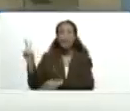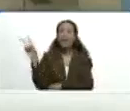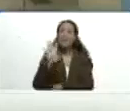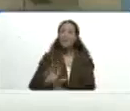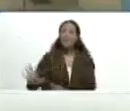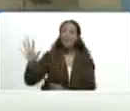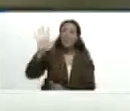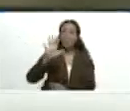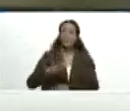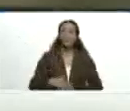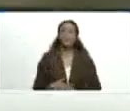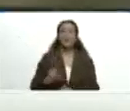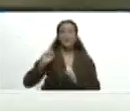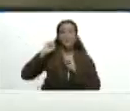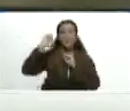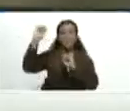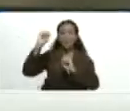Venezuela!